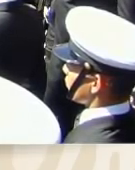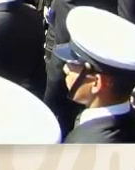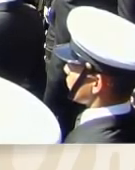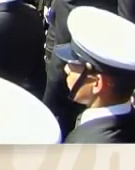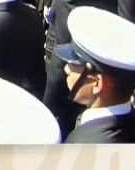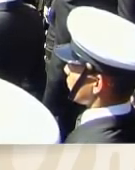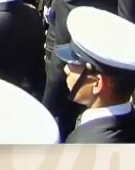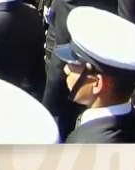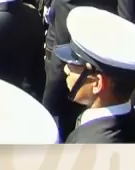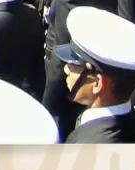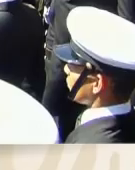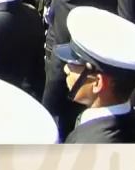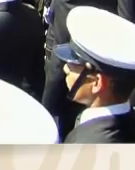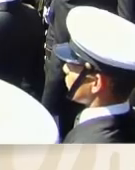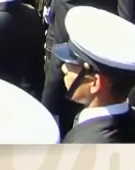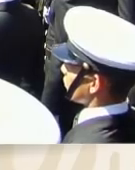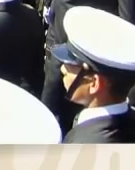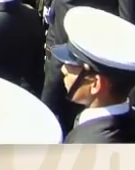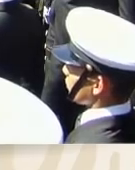1914.